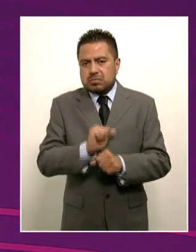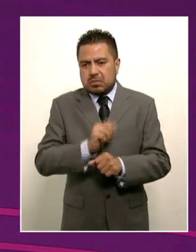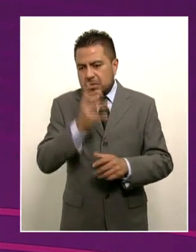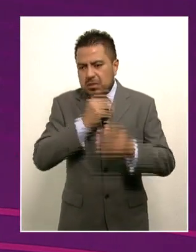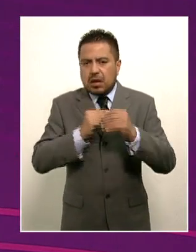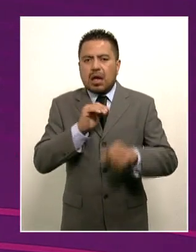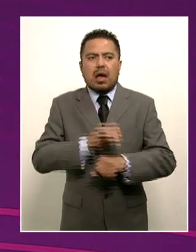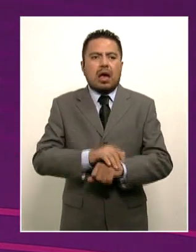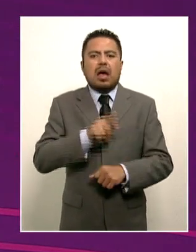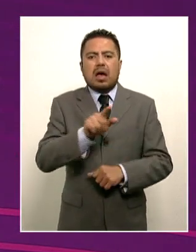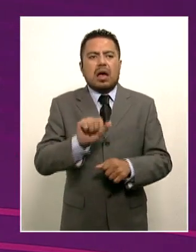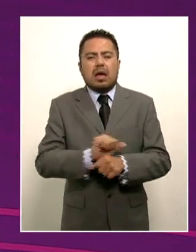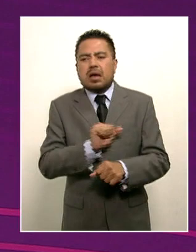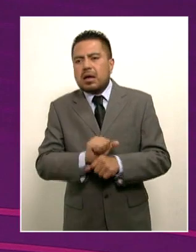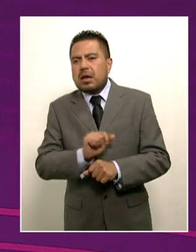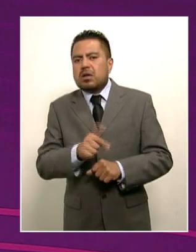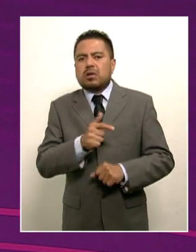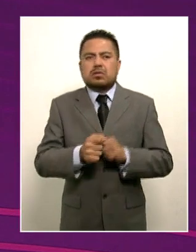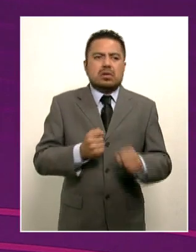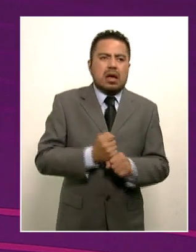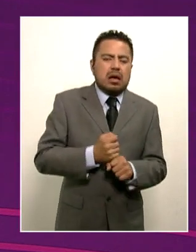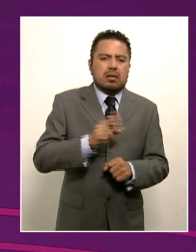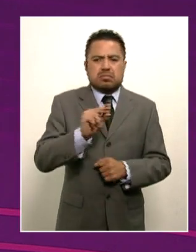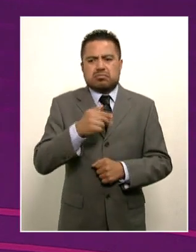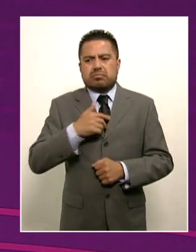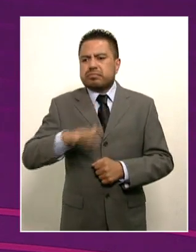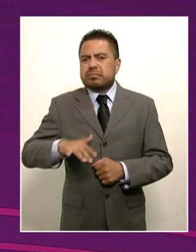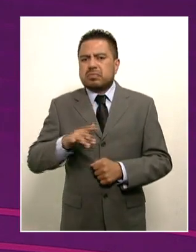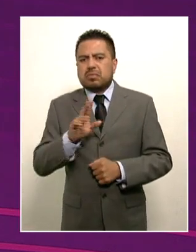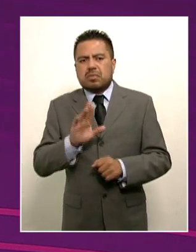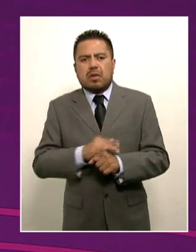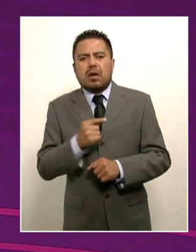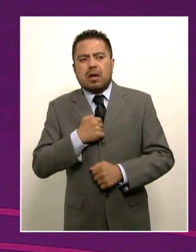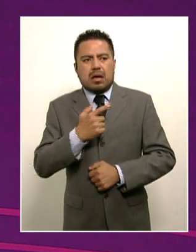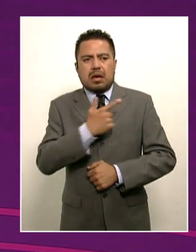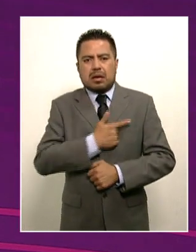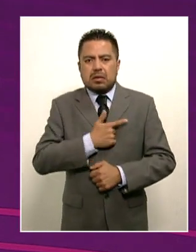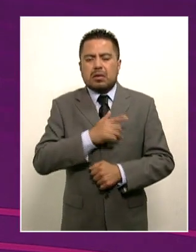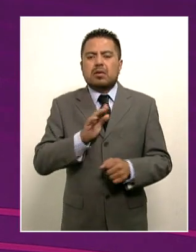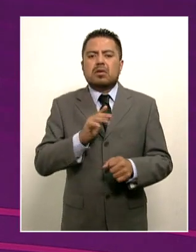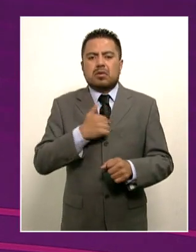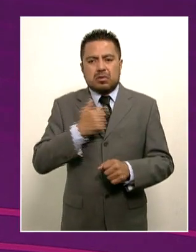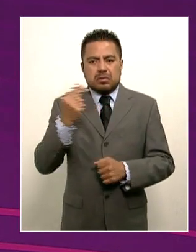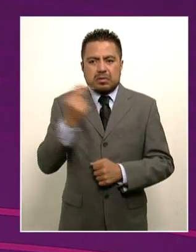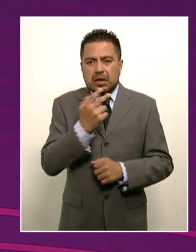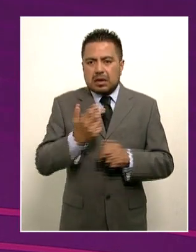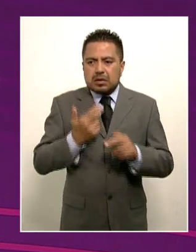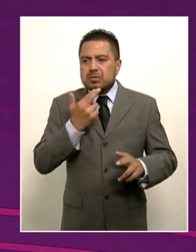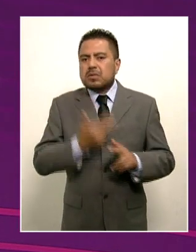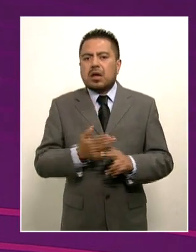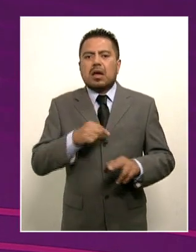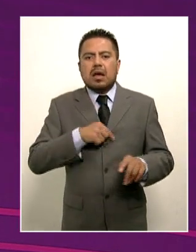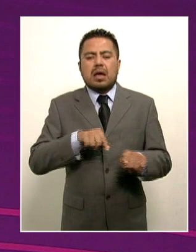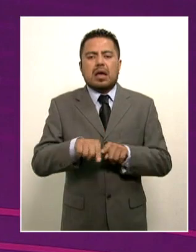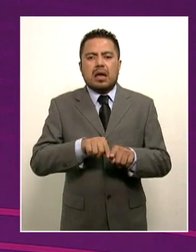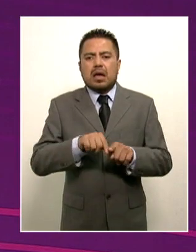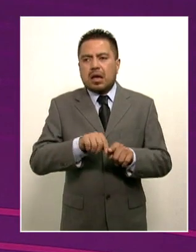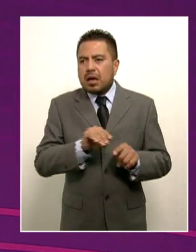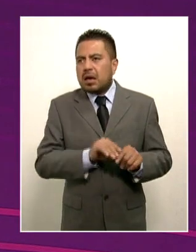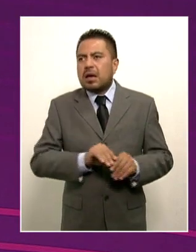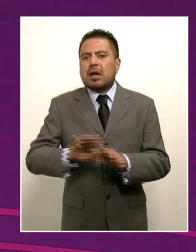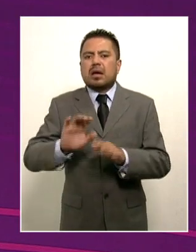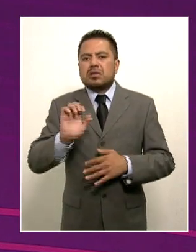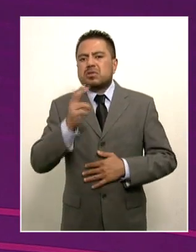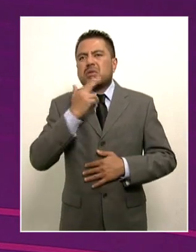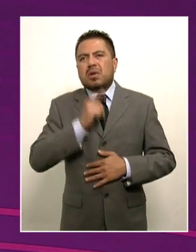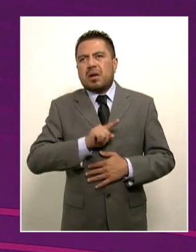todos mis amigos, ay, tienes auto los 12, y luego no, pero yo no tengo porque me gusta, es porque yo tengo la responsabilidad de llevar a mi hermano a la UAI antes de yo irme a la